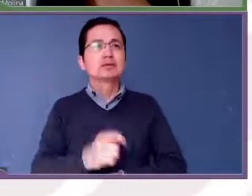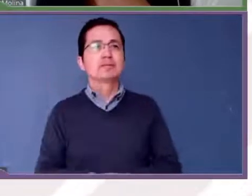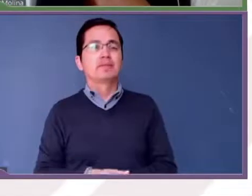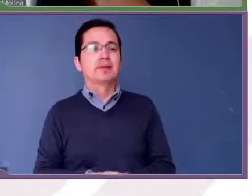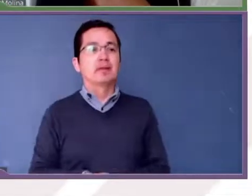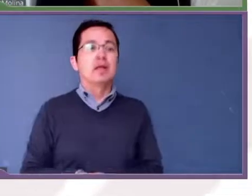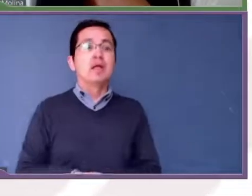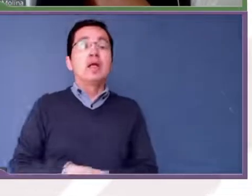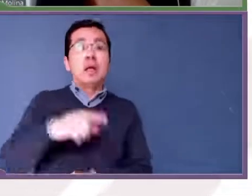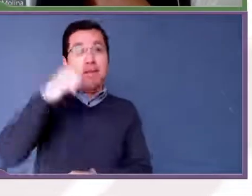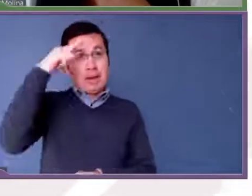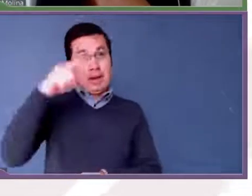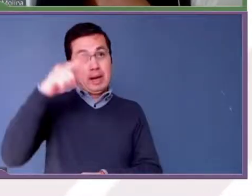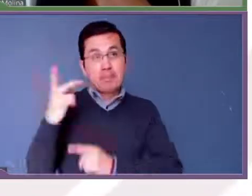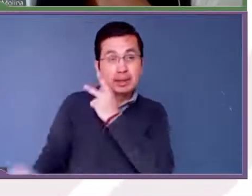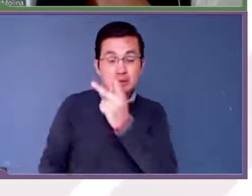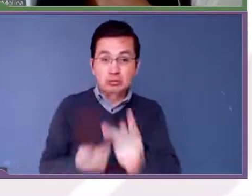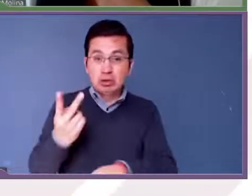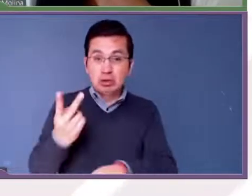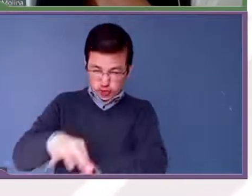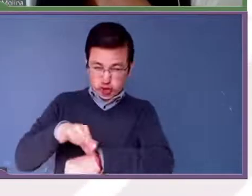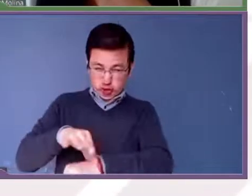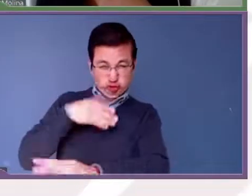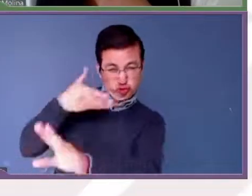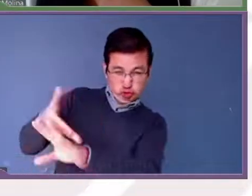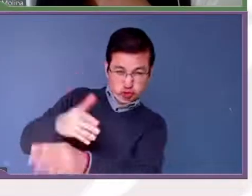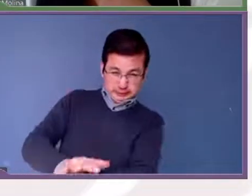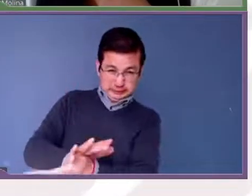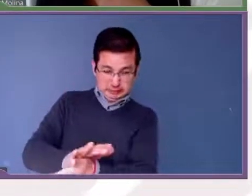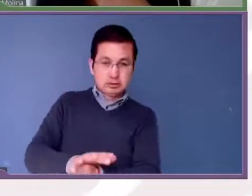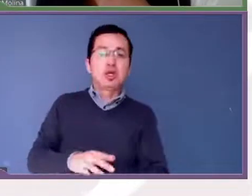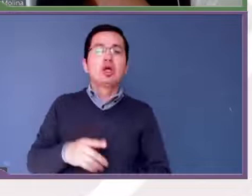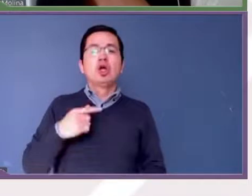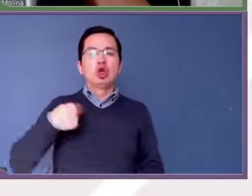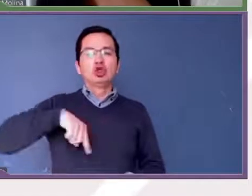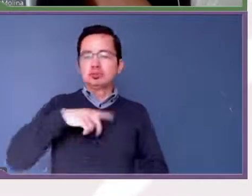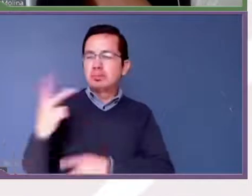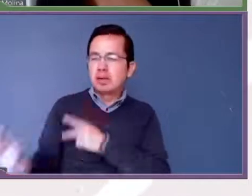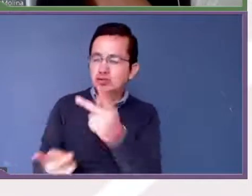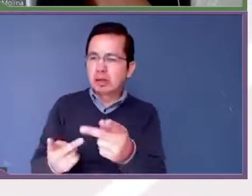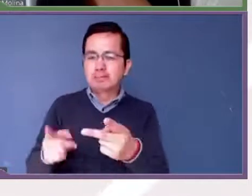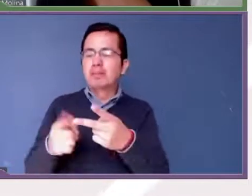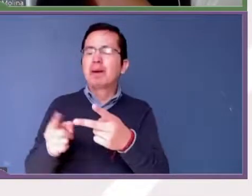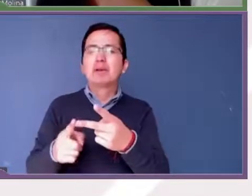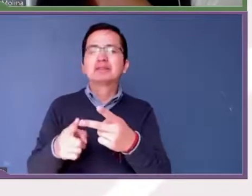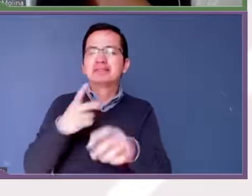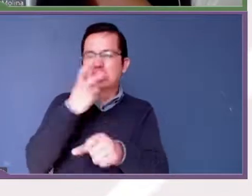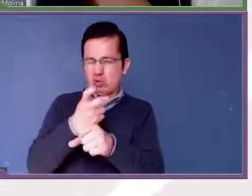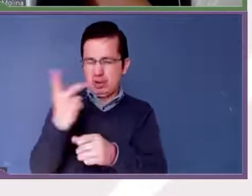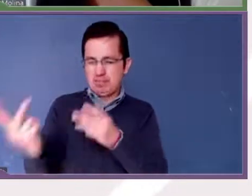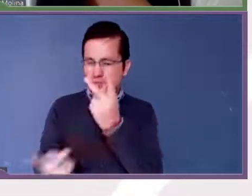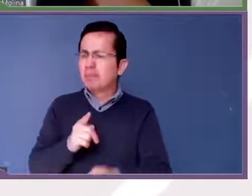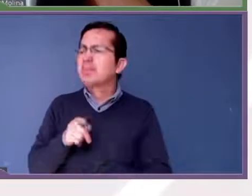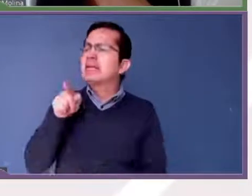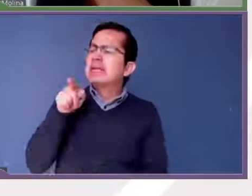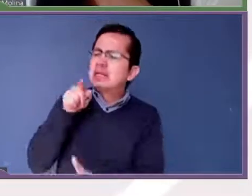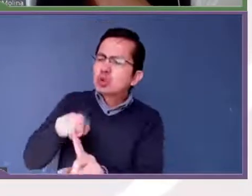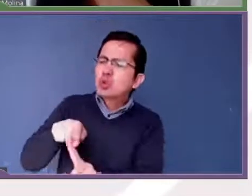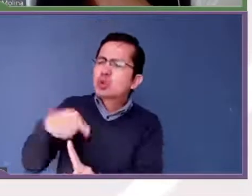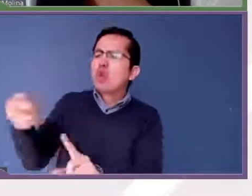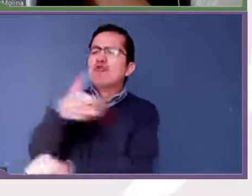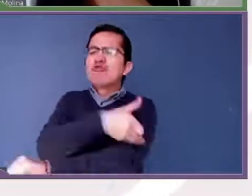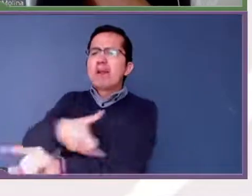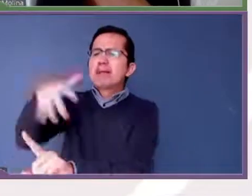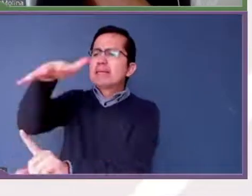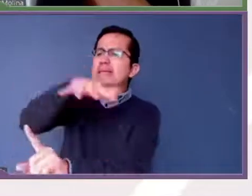segunda pregunta, ¿no? ¿Alguna vez ha sido discriminado alguien cercano, como un familiar, amigo, conocido? Y ahí sí el primer